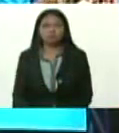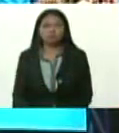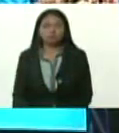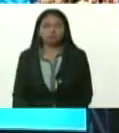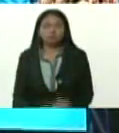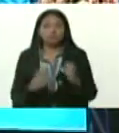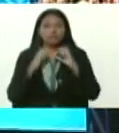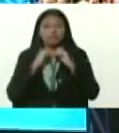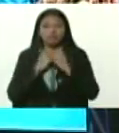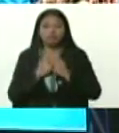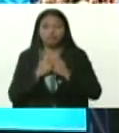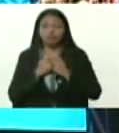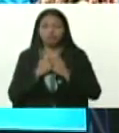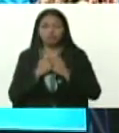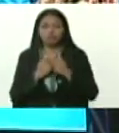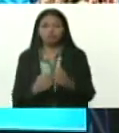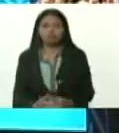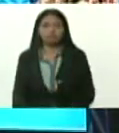Aristóbulo,